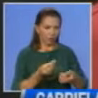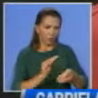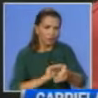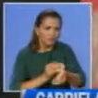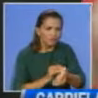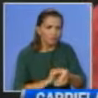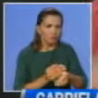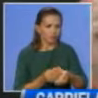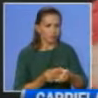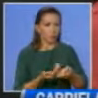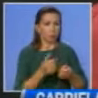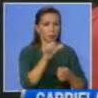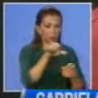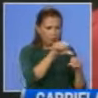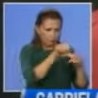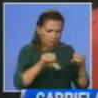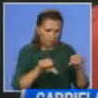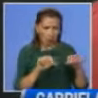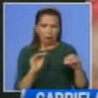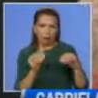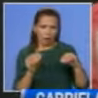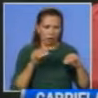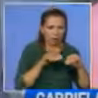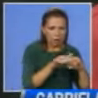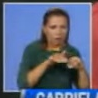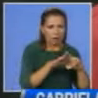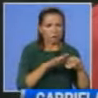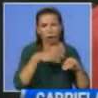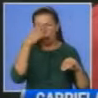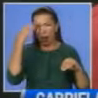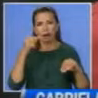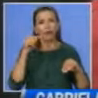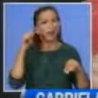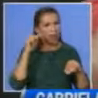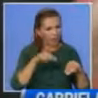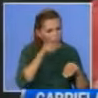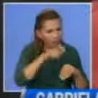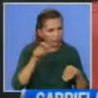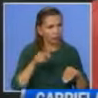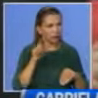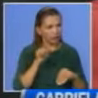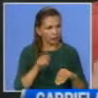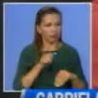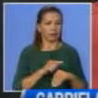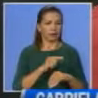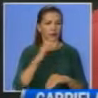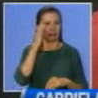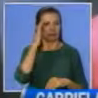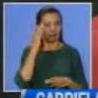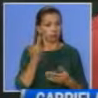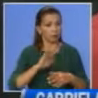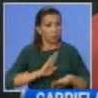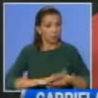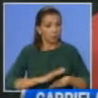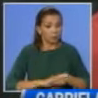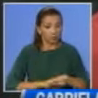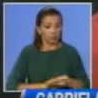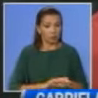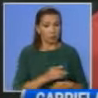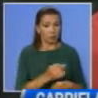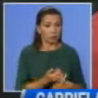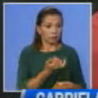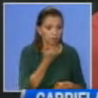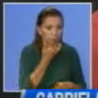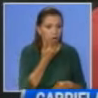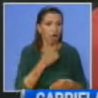dentro de una cirugía, dentro del cuerpo de un paciente. Ellos sí deben preocuparse, porque hoy por fin la ley vela por los intereses de los ciudadanos